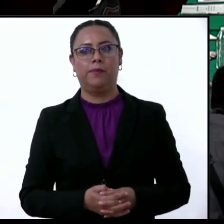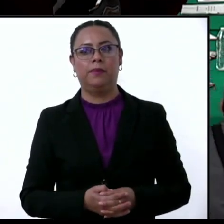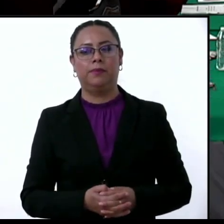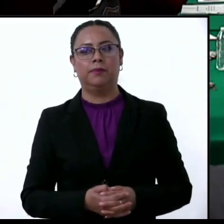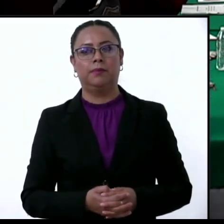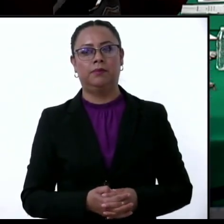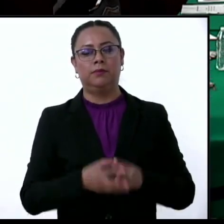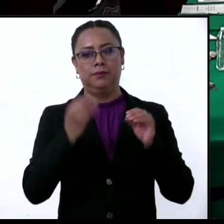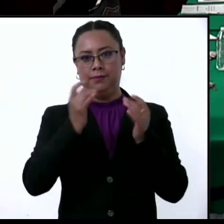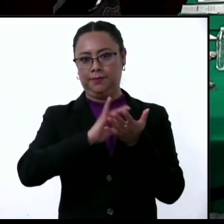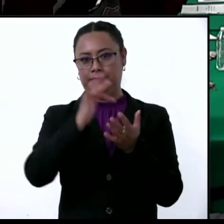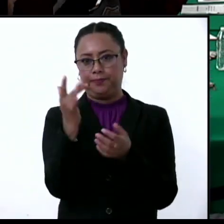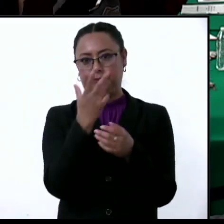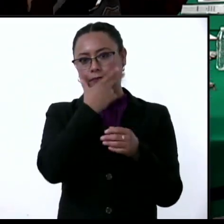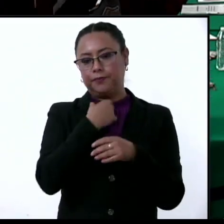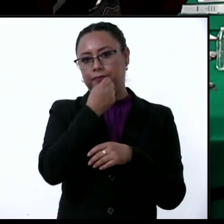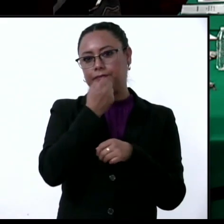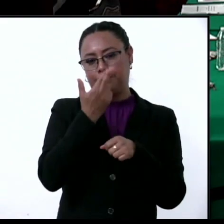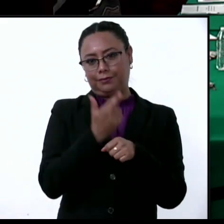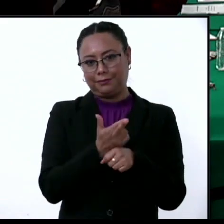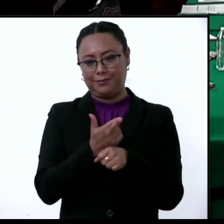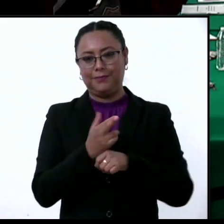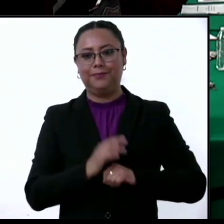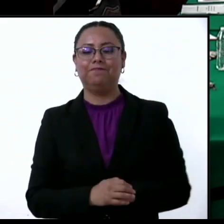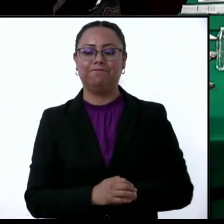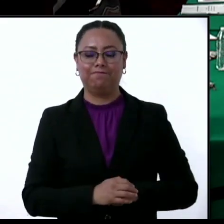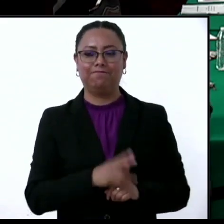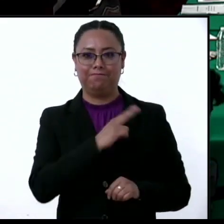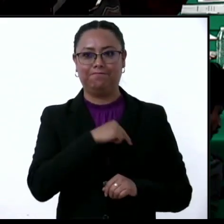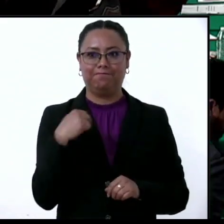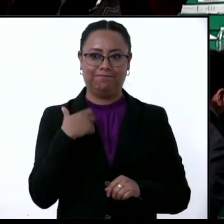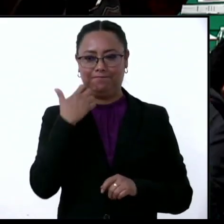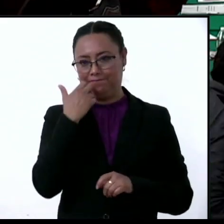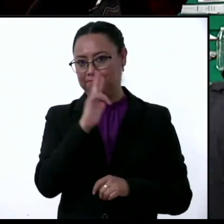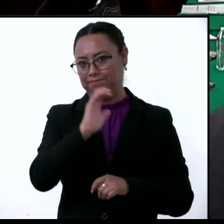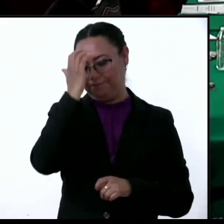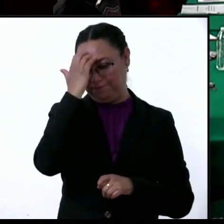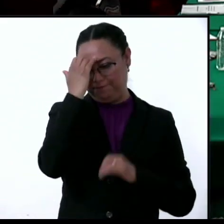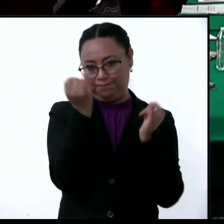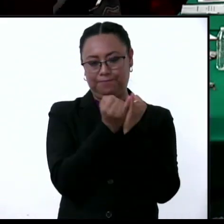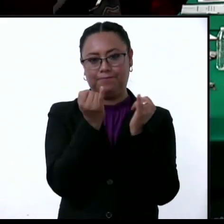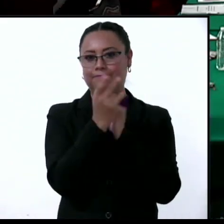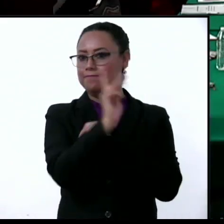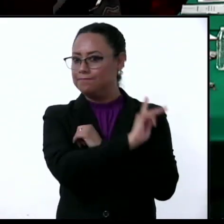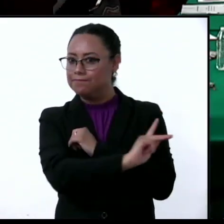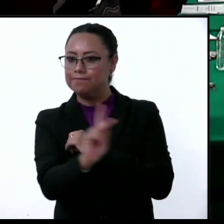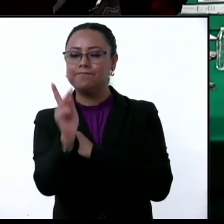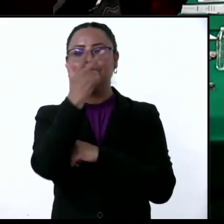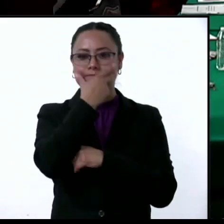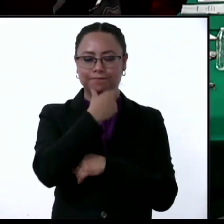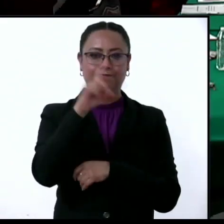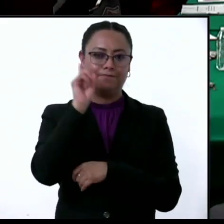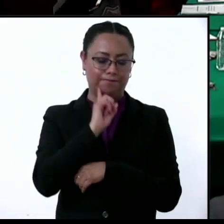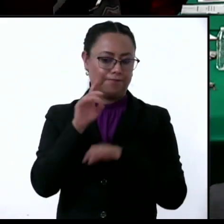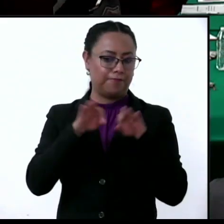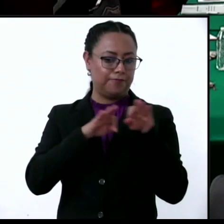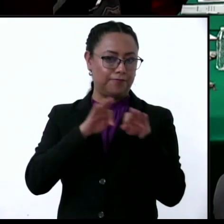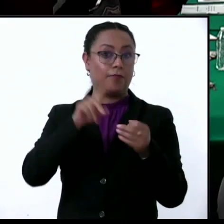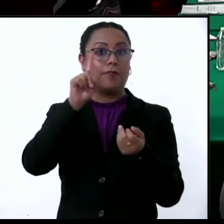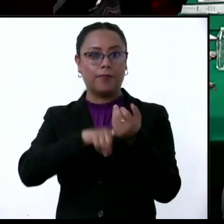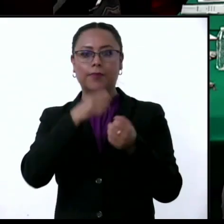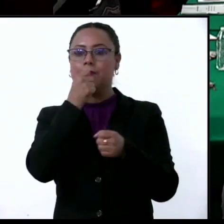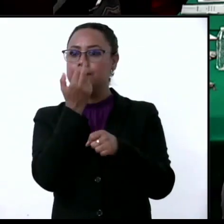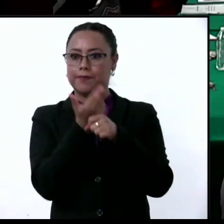Muchas gracias, secretario. Reciba nuestro reconocimiento, así como a todas y todos los trabajadores de la Secretaría